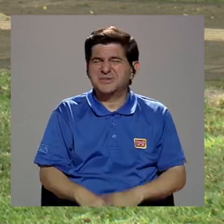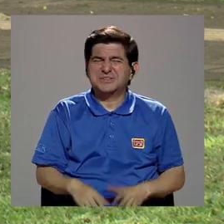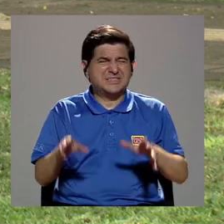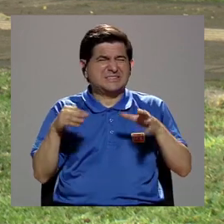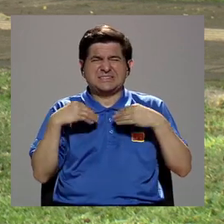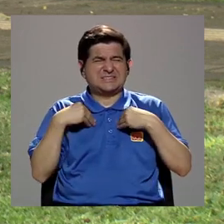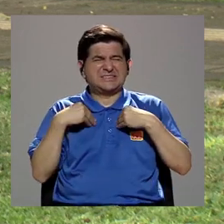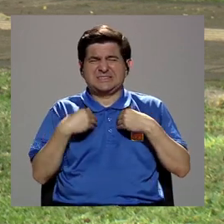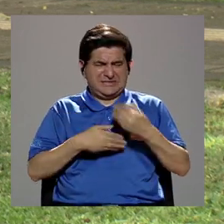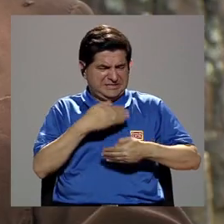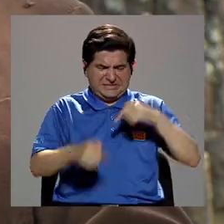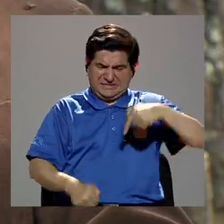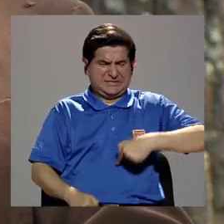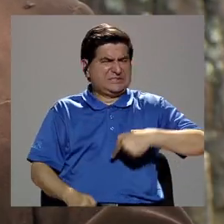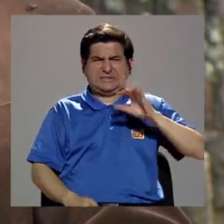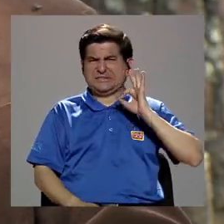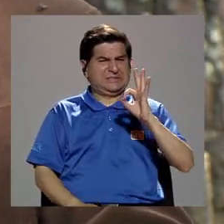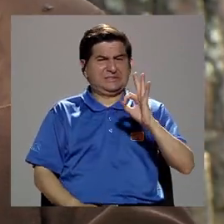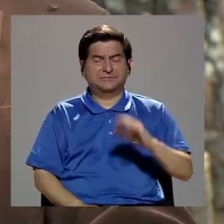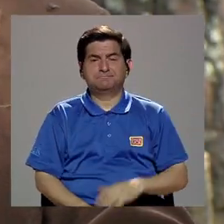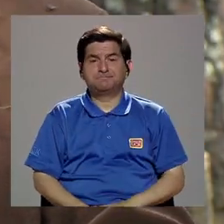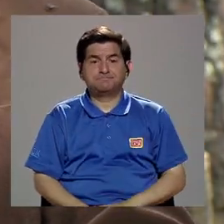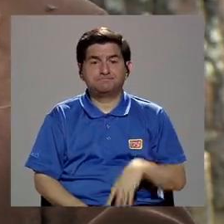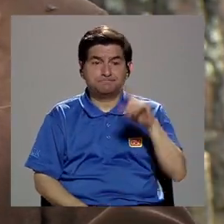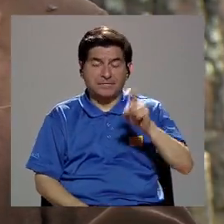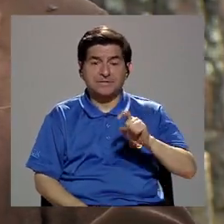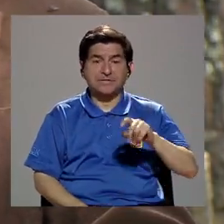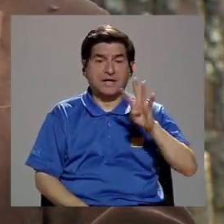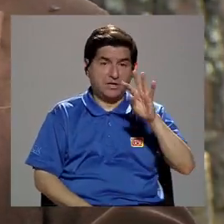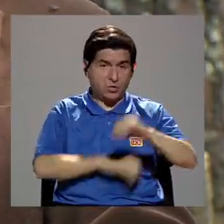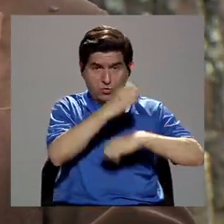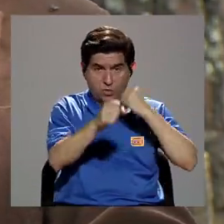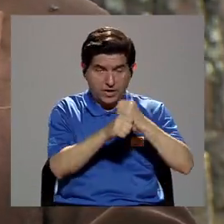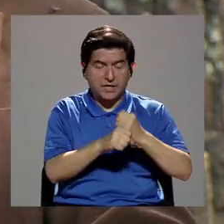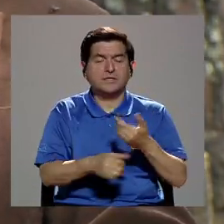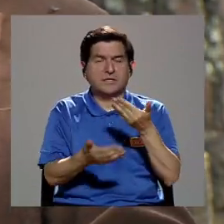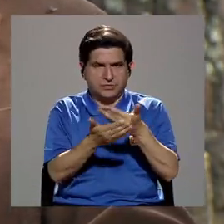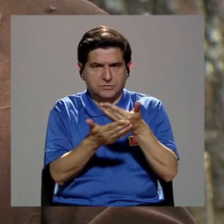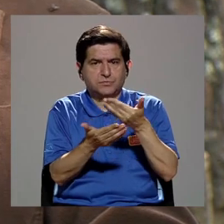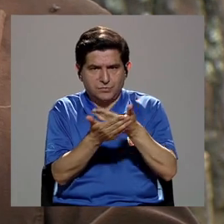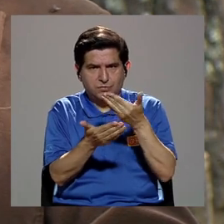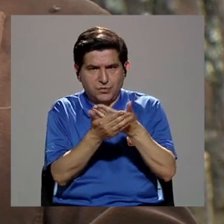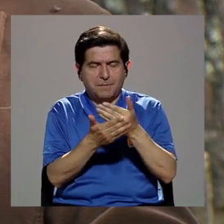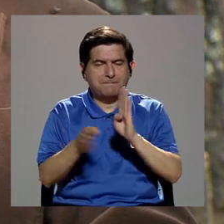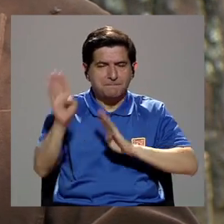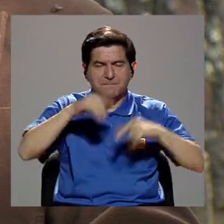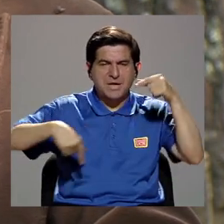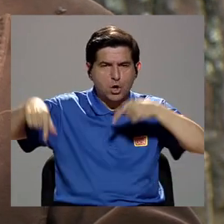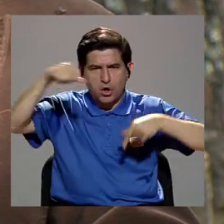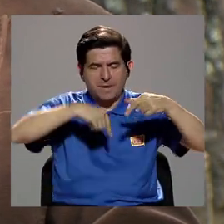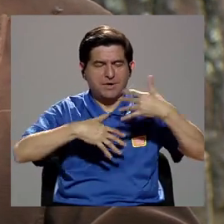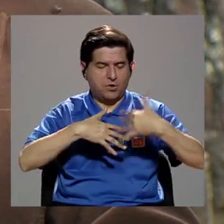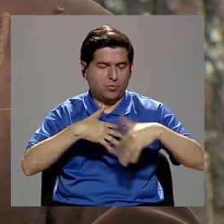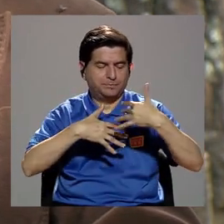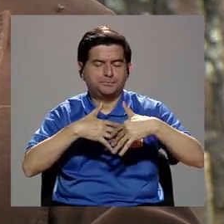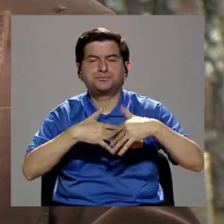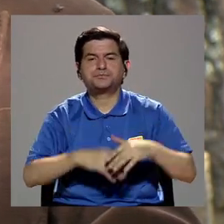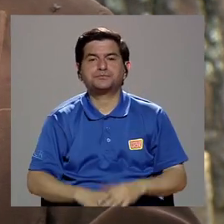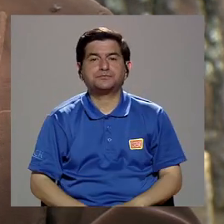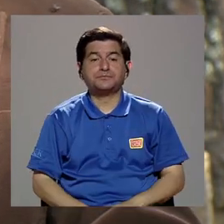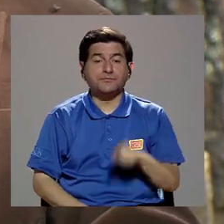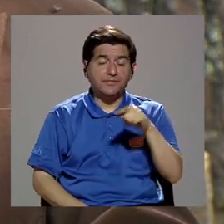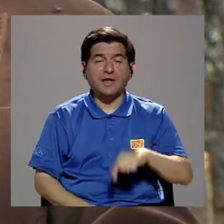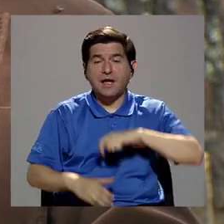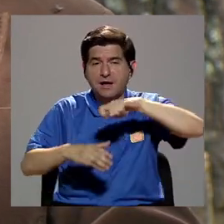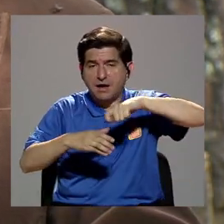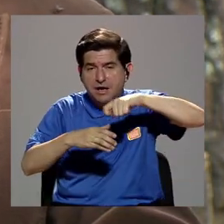que le caen mal, y entonces definitivamente hay que a partir de los 40 hacernos un chequeo bioquímico en sangre, ver cómo